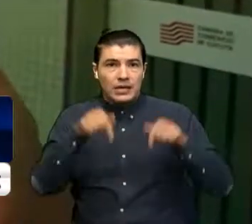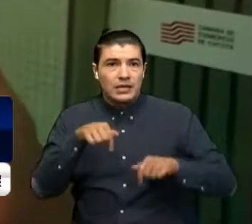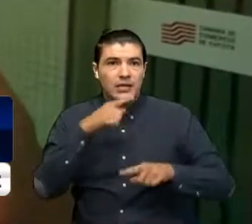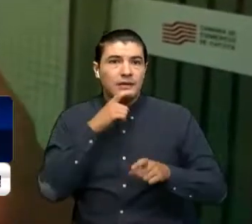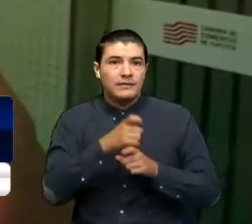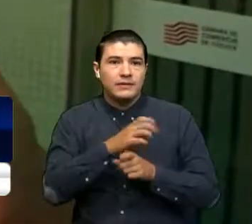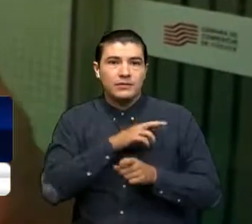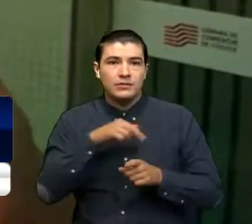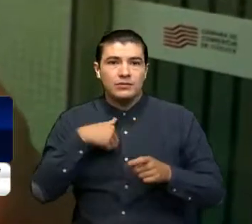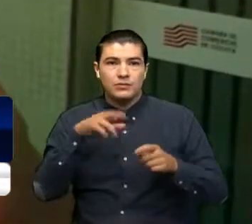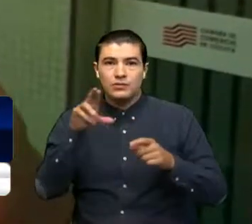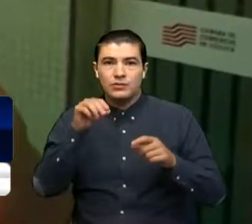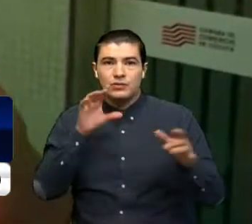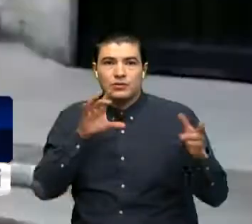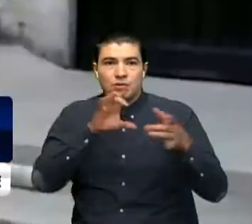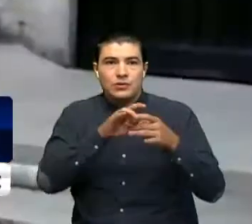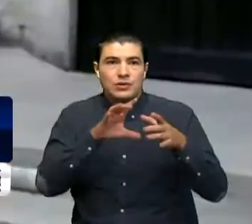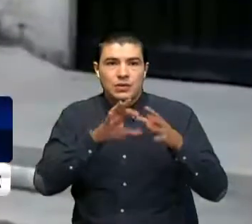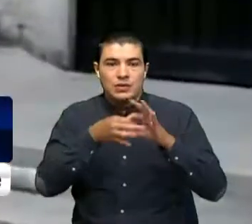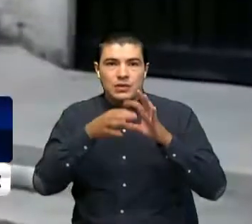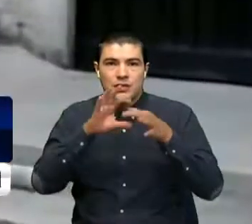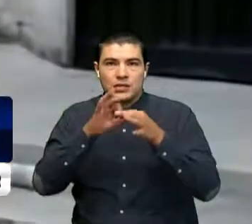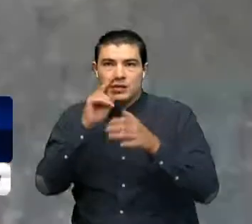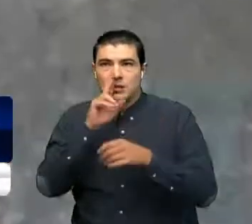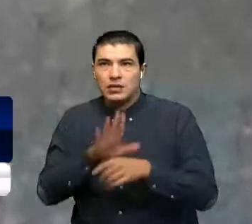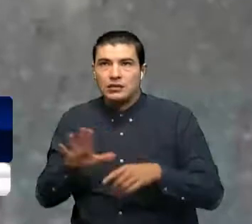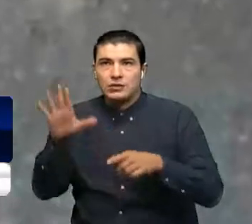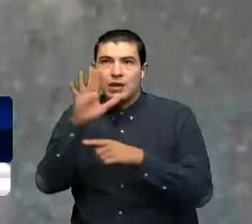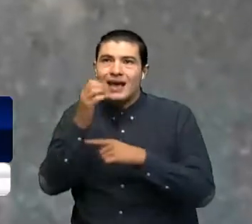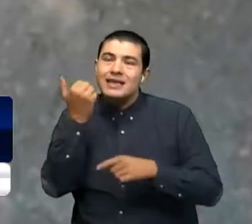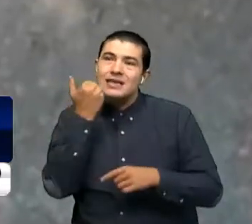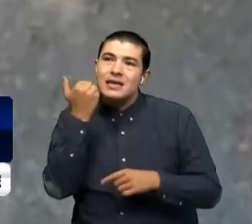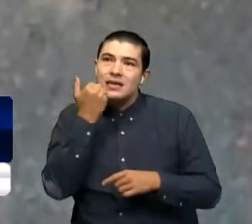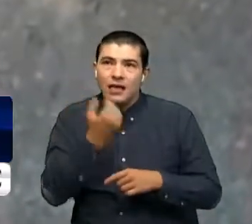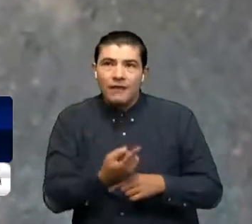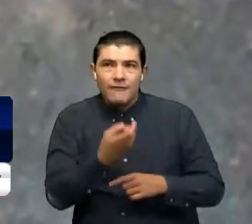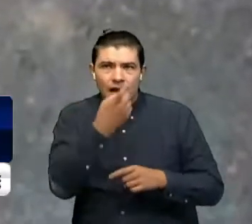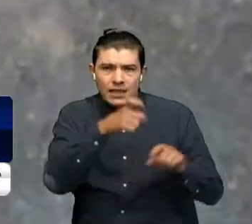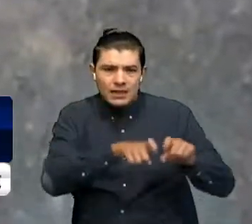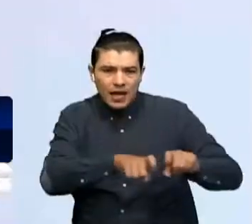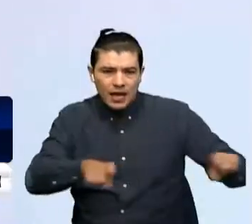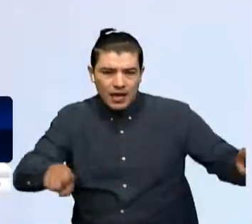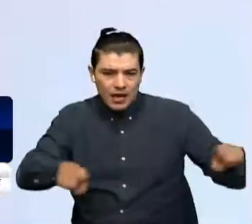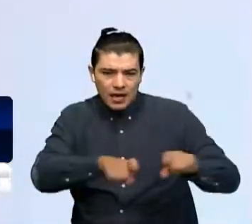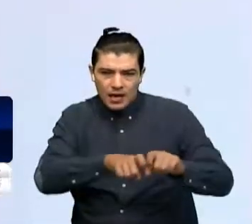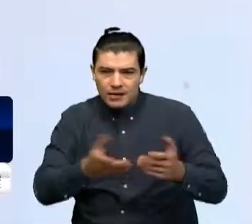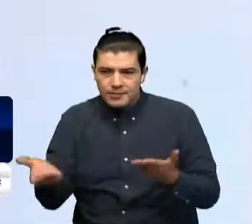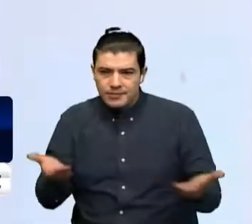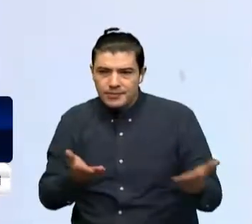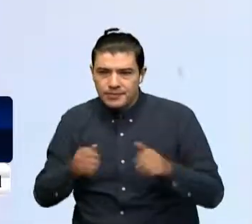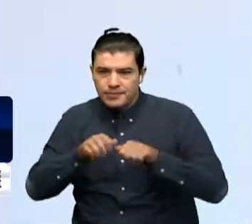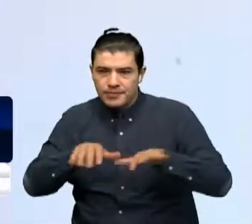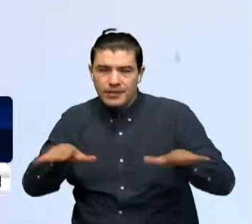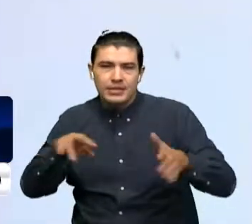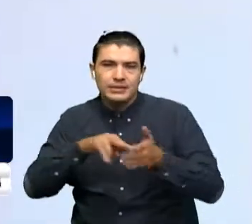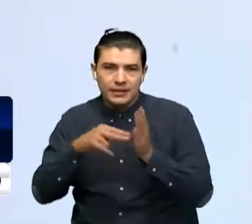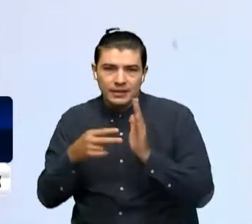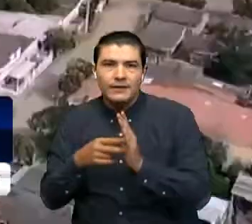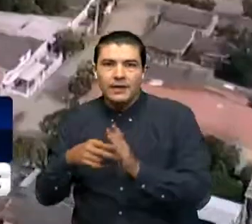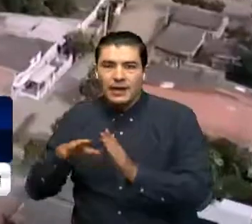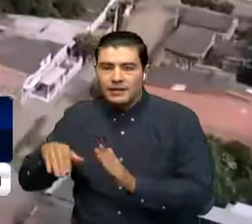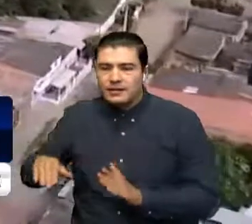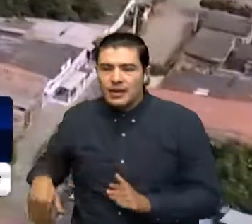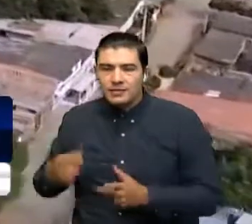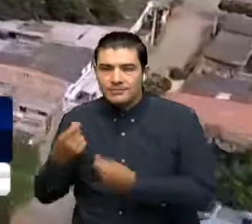estamos conectados a la red nacional de gasoductos. La falta de un sistema de conducción incide en el atraso del desarrollo económico,